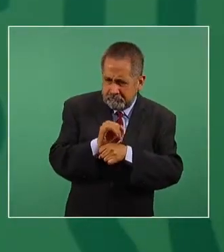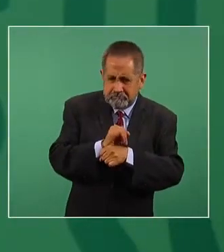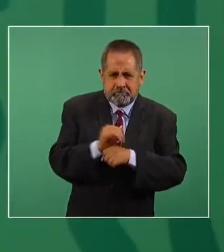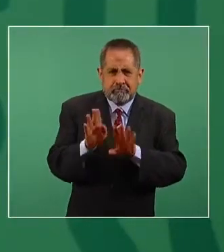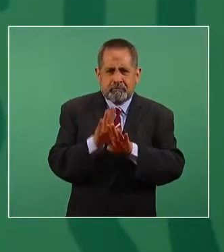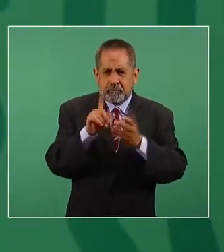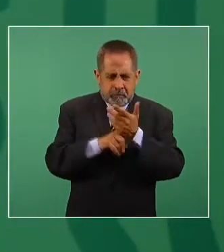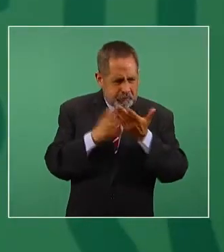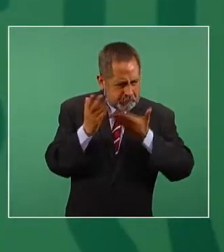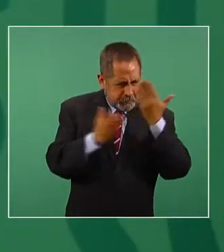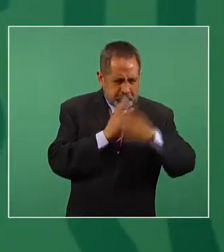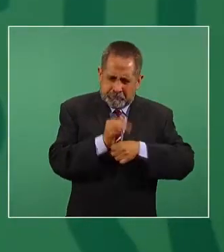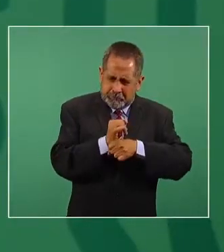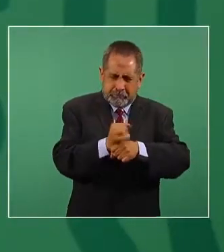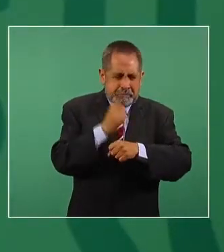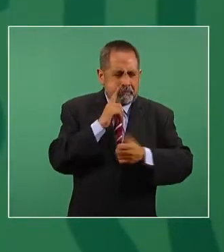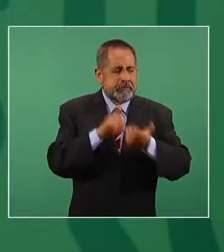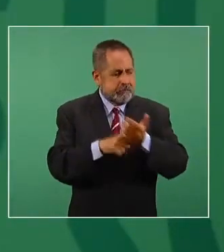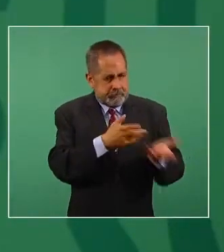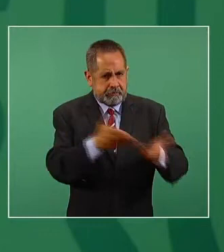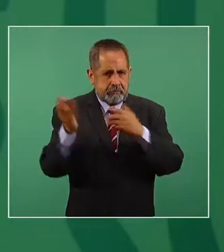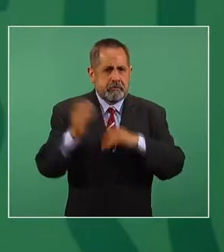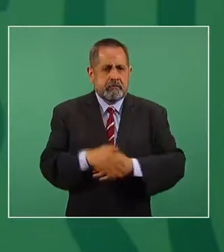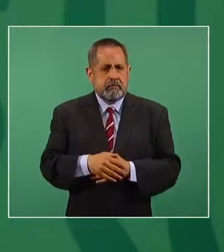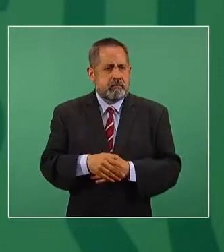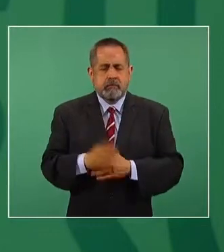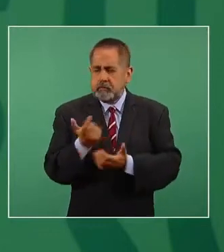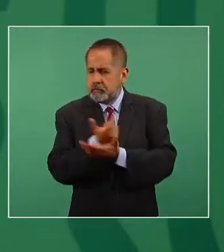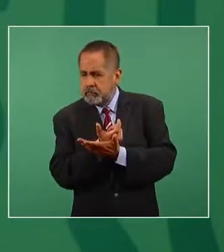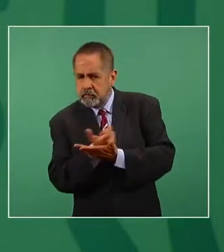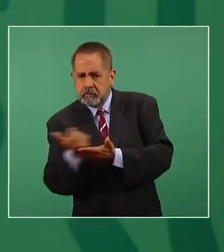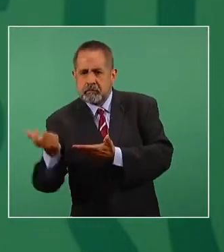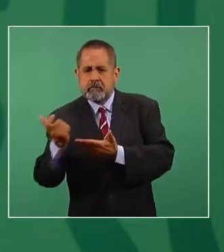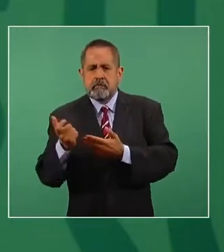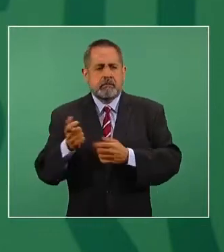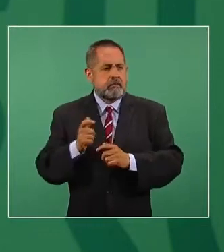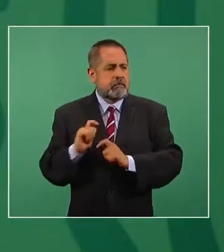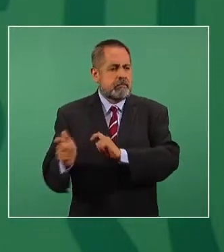un análisis de cómo están los salarios?